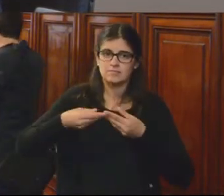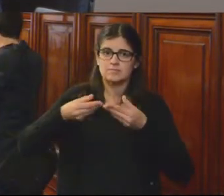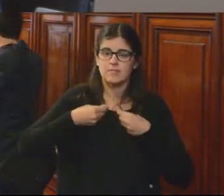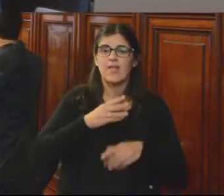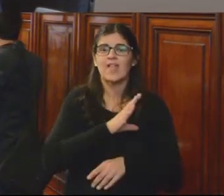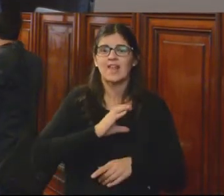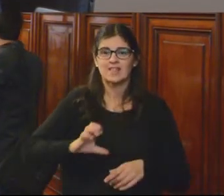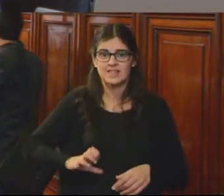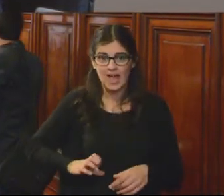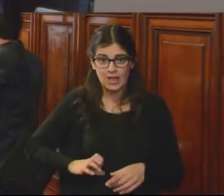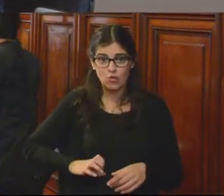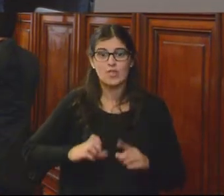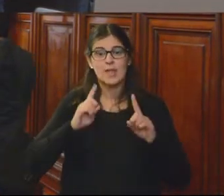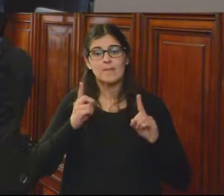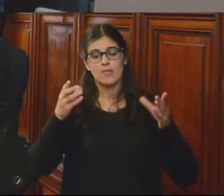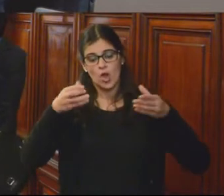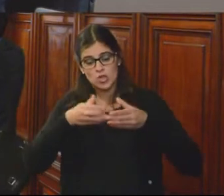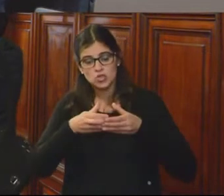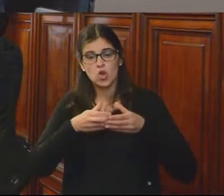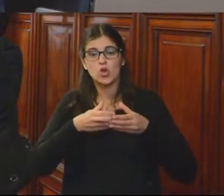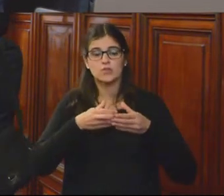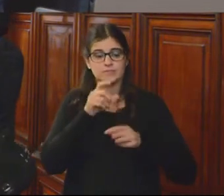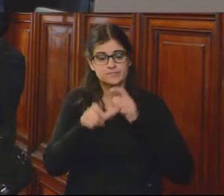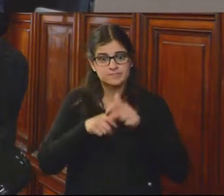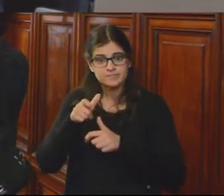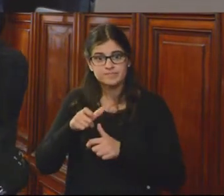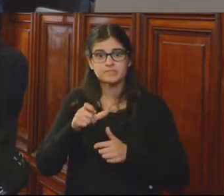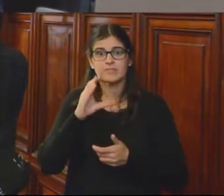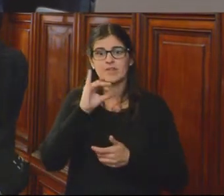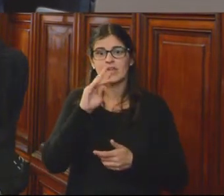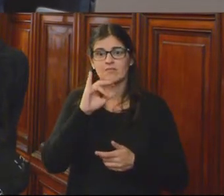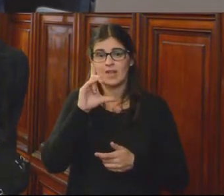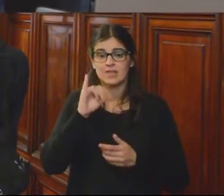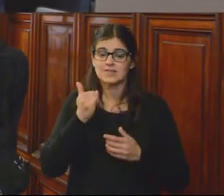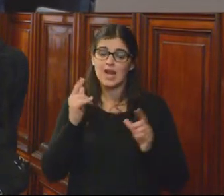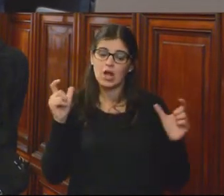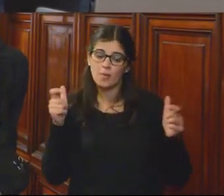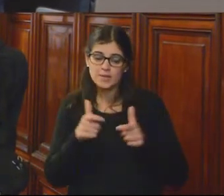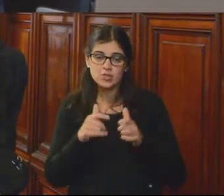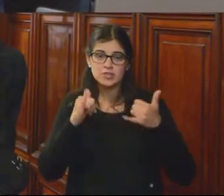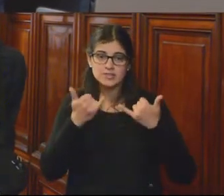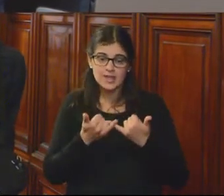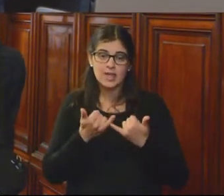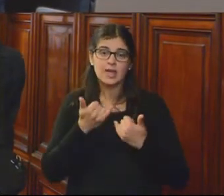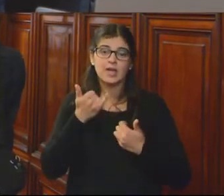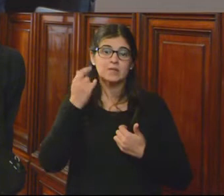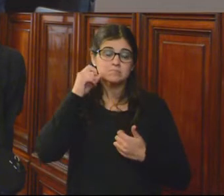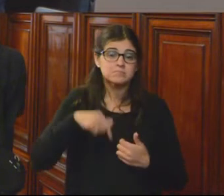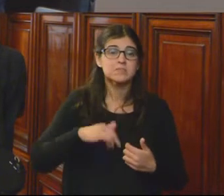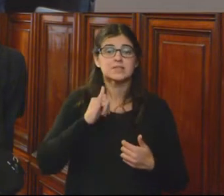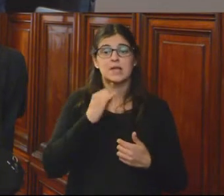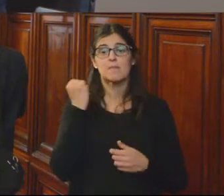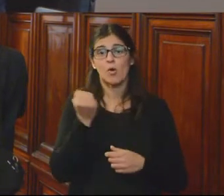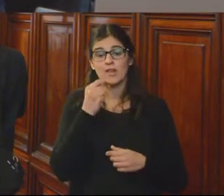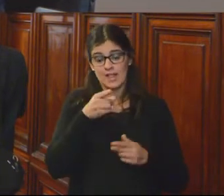Estado y de organizaciones de la sociedad civil, el Pleno de la Comisión consideró importante en